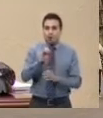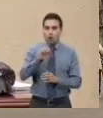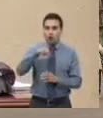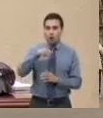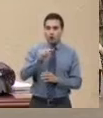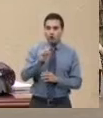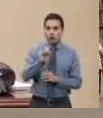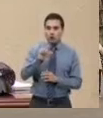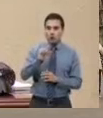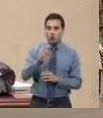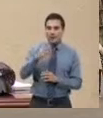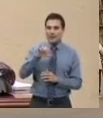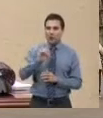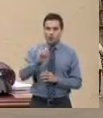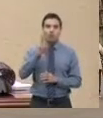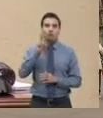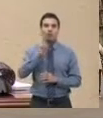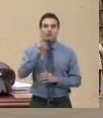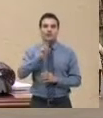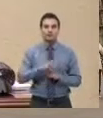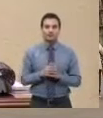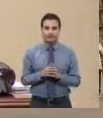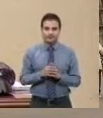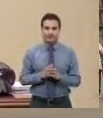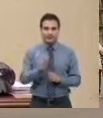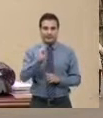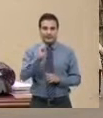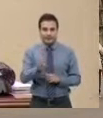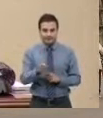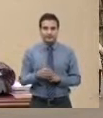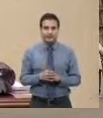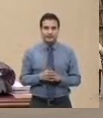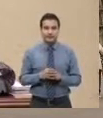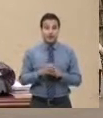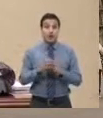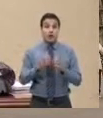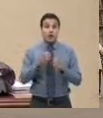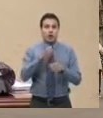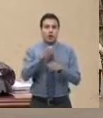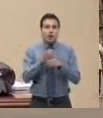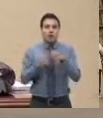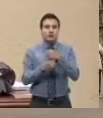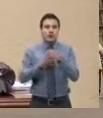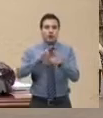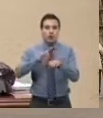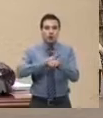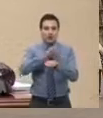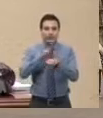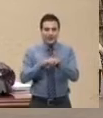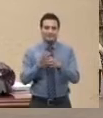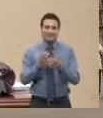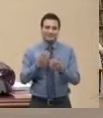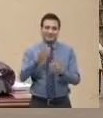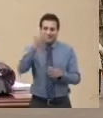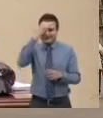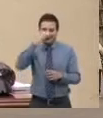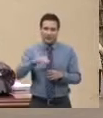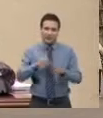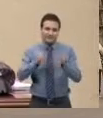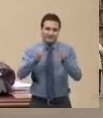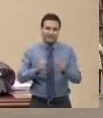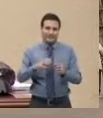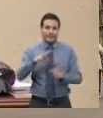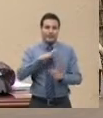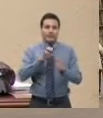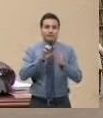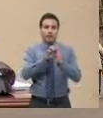Lo ordinario se presume, lo extraordinario se prueba. ¿Qué es lo ordinario? Que más de 100 personas